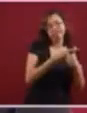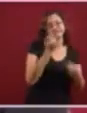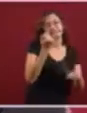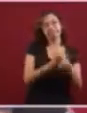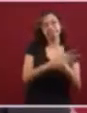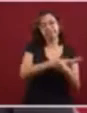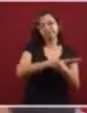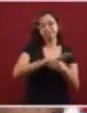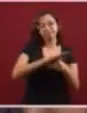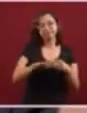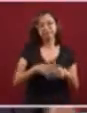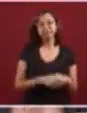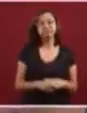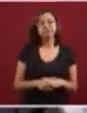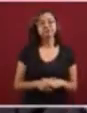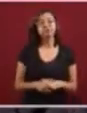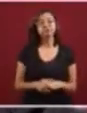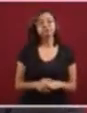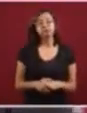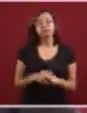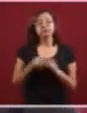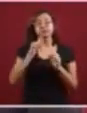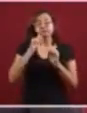Es lo mismo que puede pasar